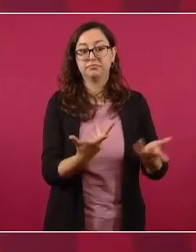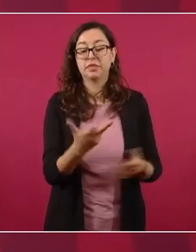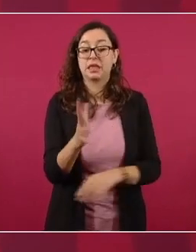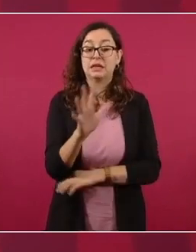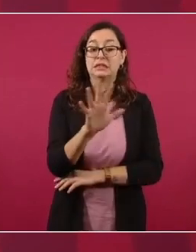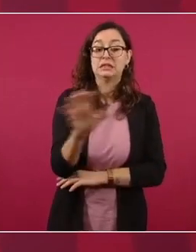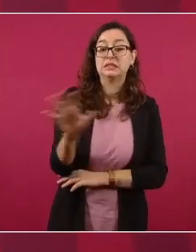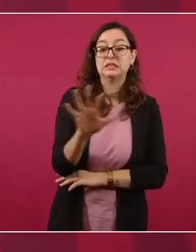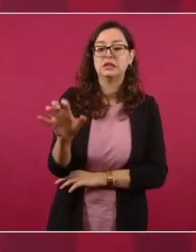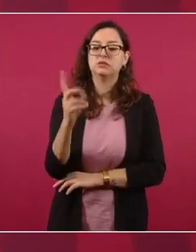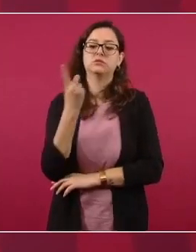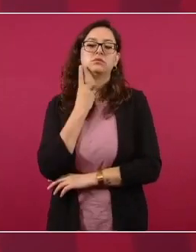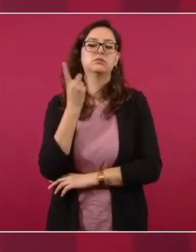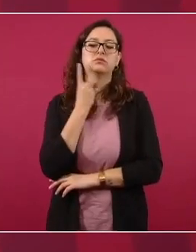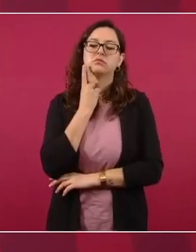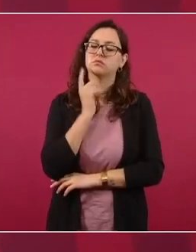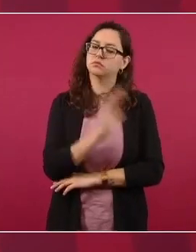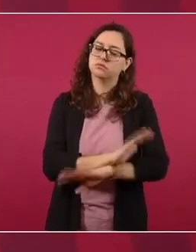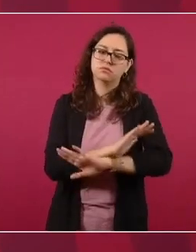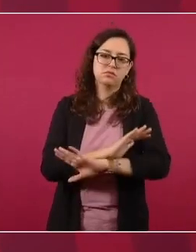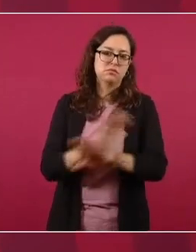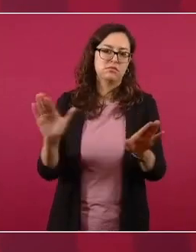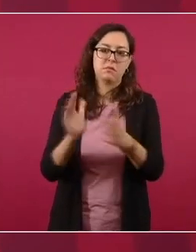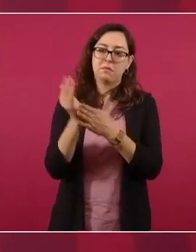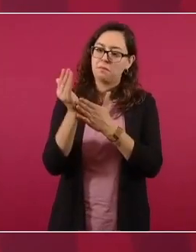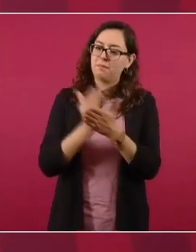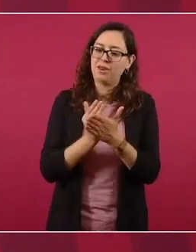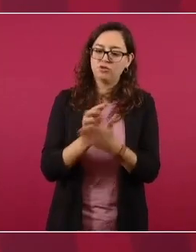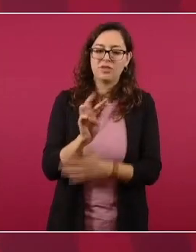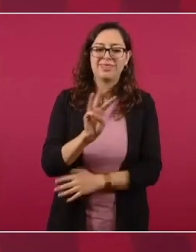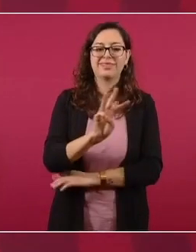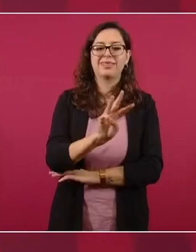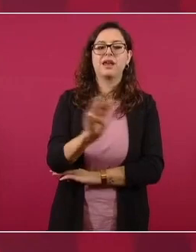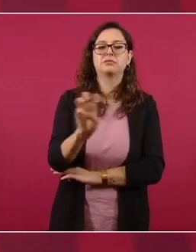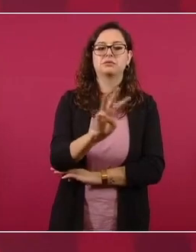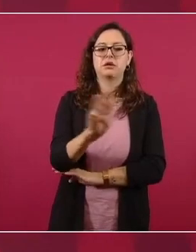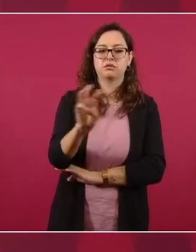Solo los que elija el pueblo,